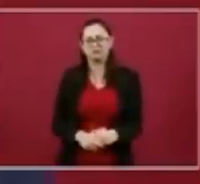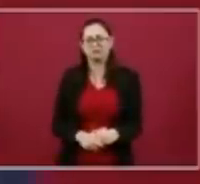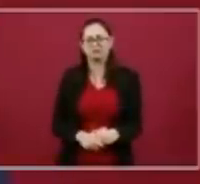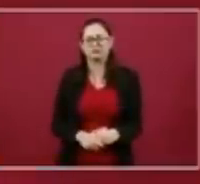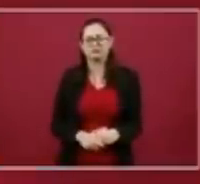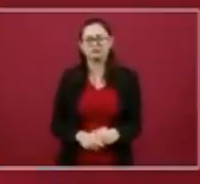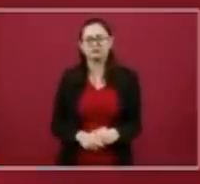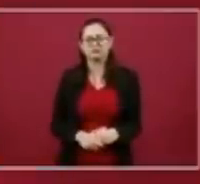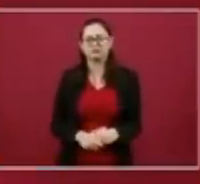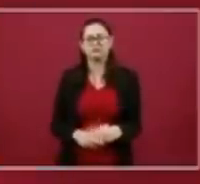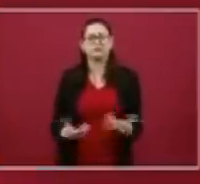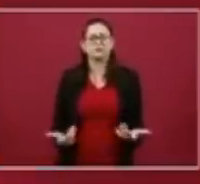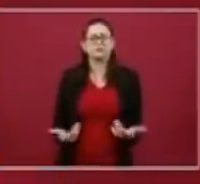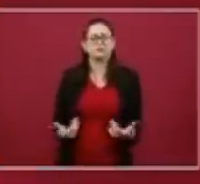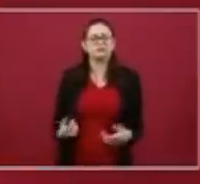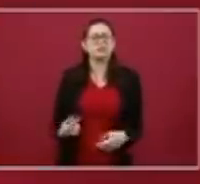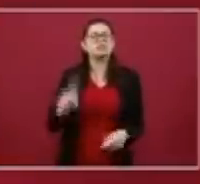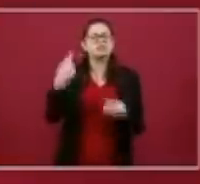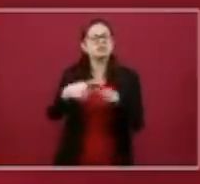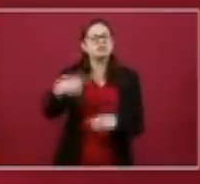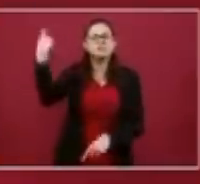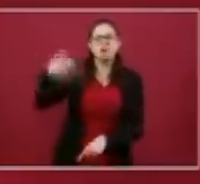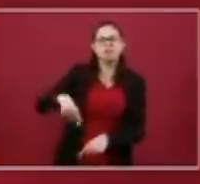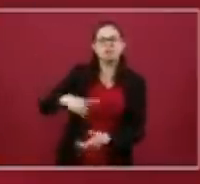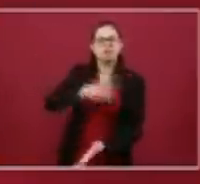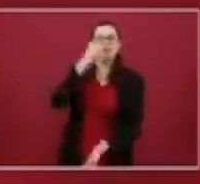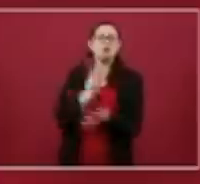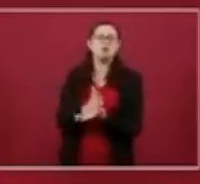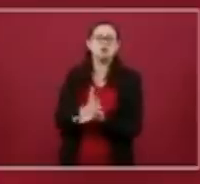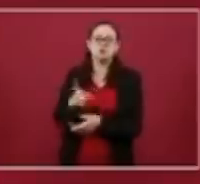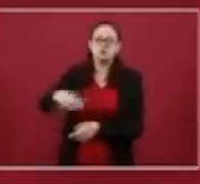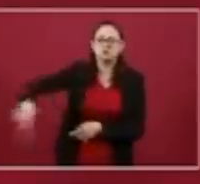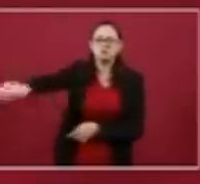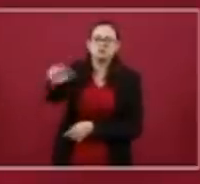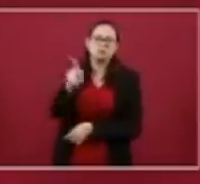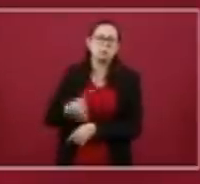Nuestro único amo es el pueblo de México. Entonces,